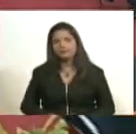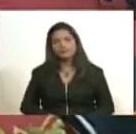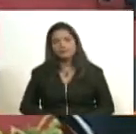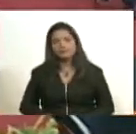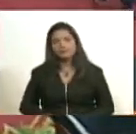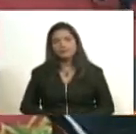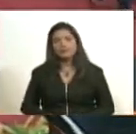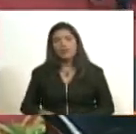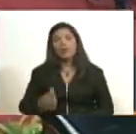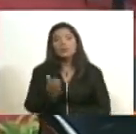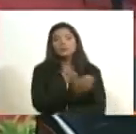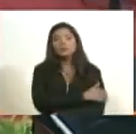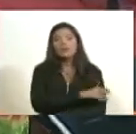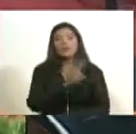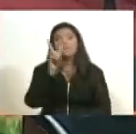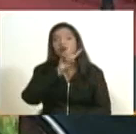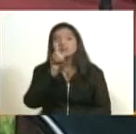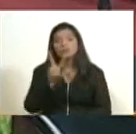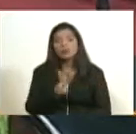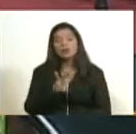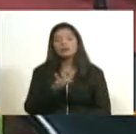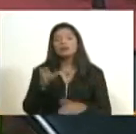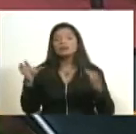La oposición venezolana estuvo reunida